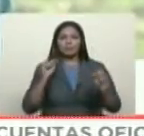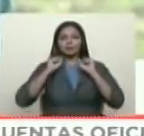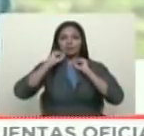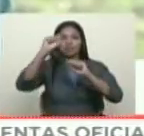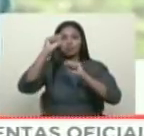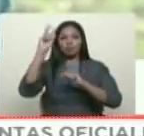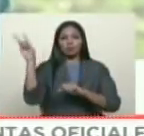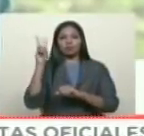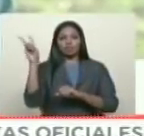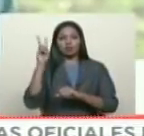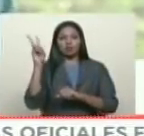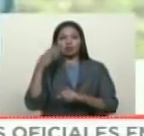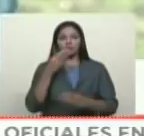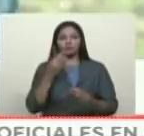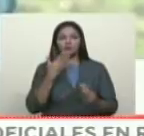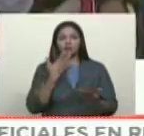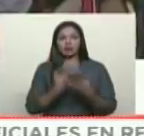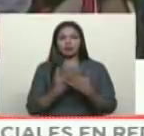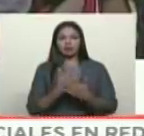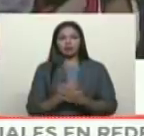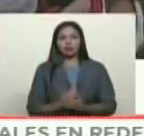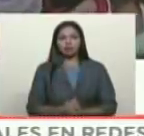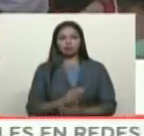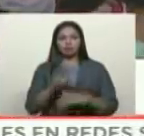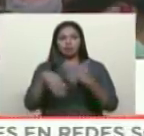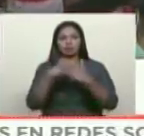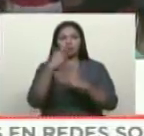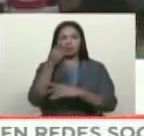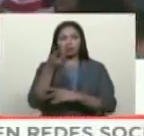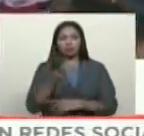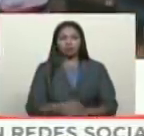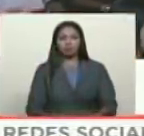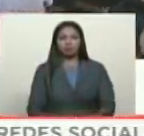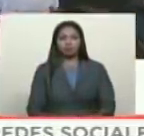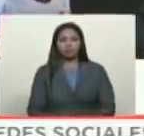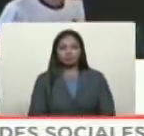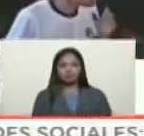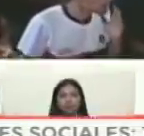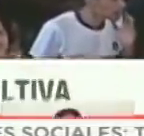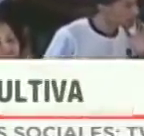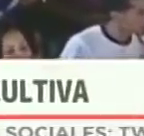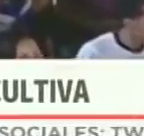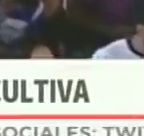Venceremos Venezuela, venceremos. Muchas gracias. Hasta la próxima.